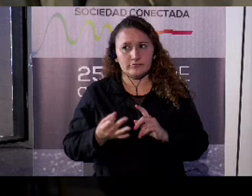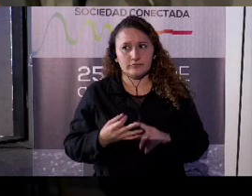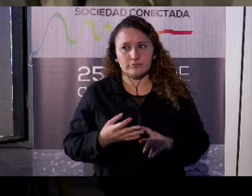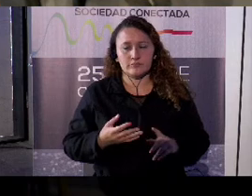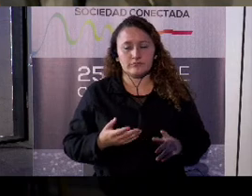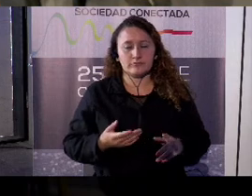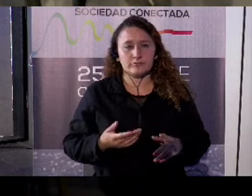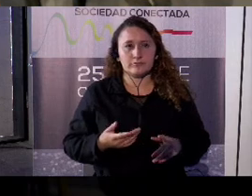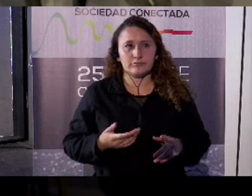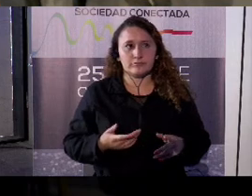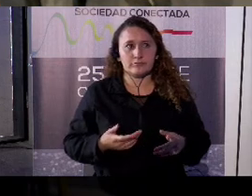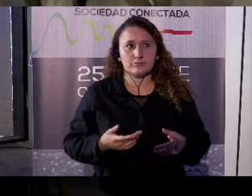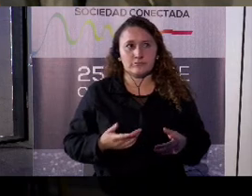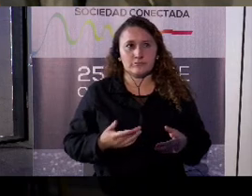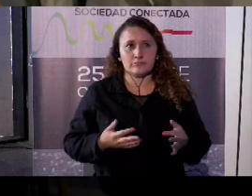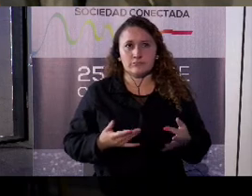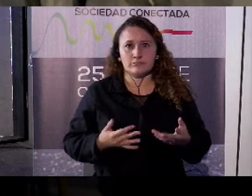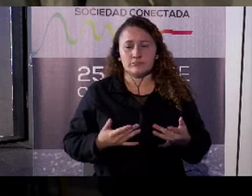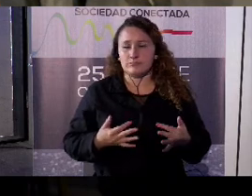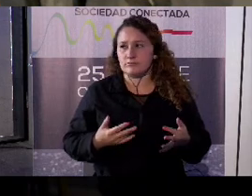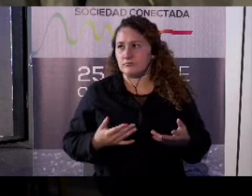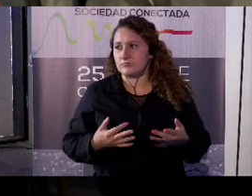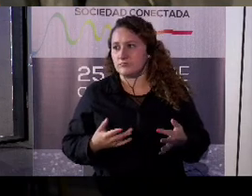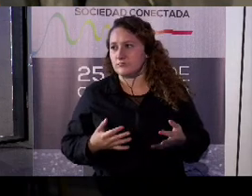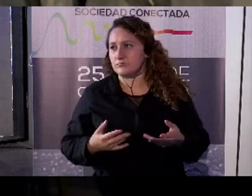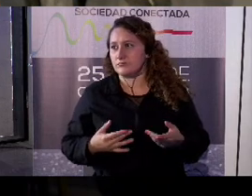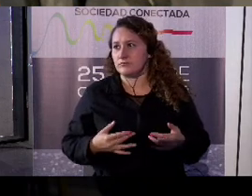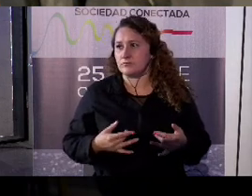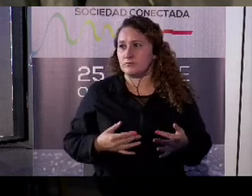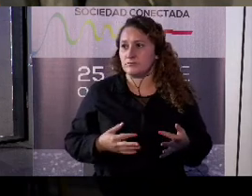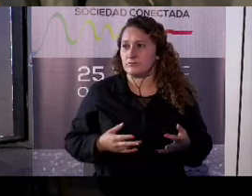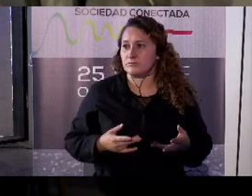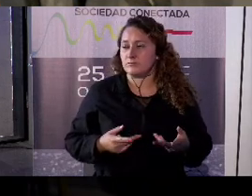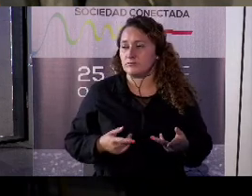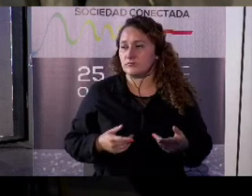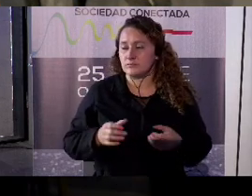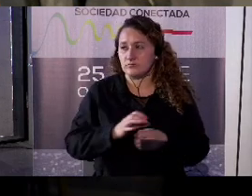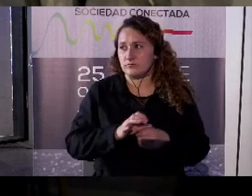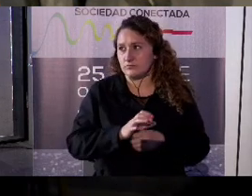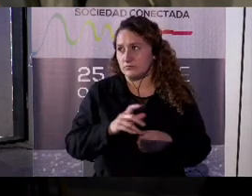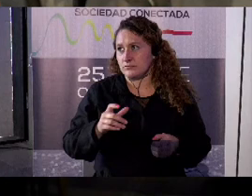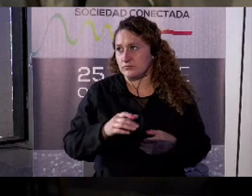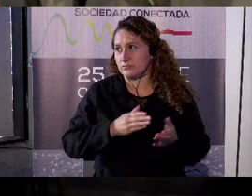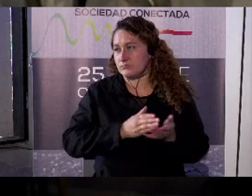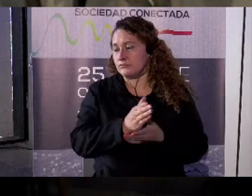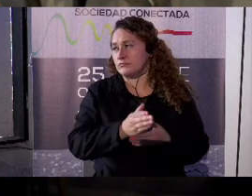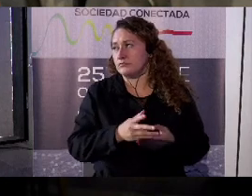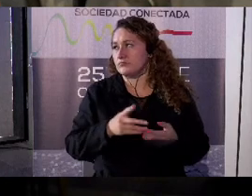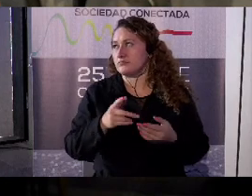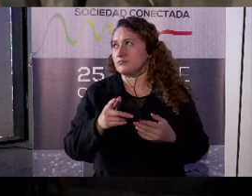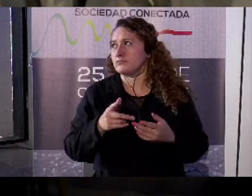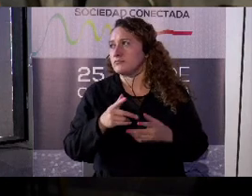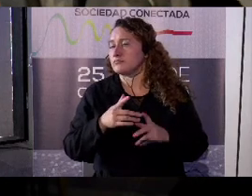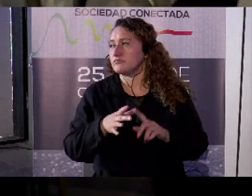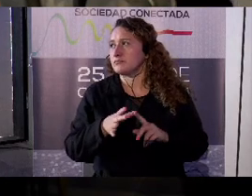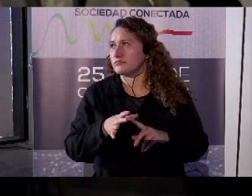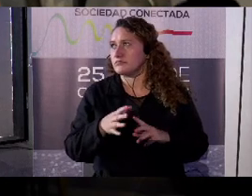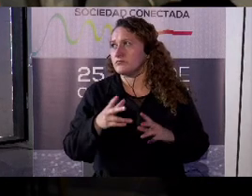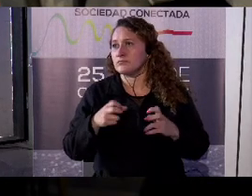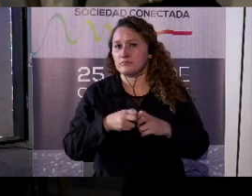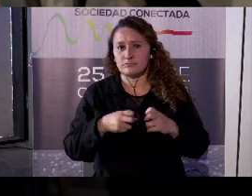Eh no los alcanzo a ver pero aquí los tengo eh ciudades sostenibles energía limpia y